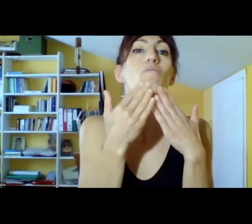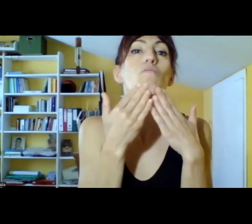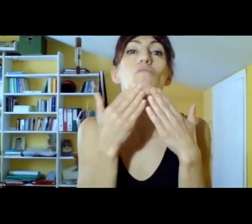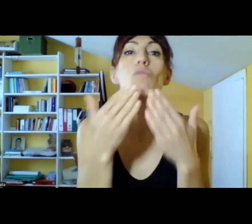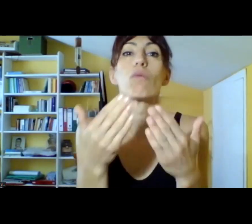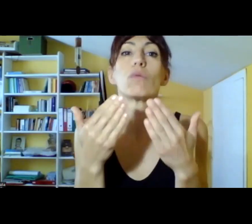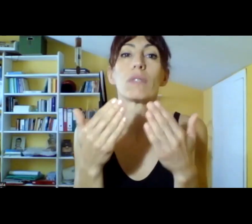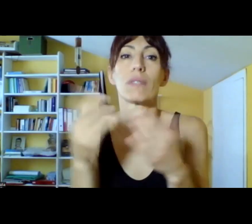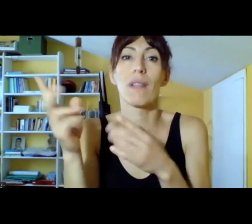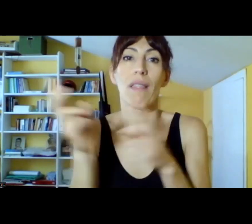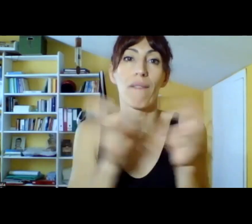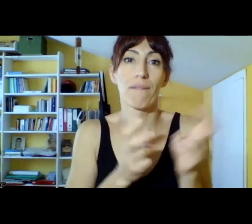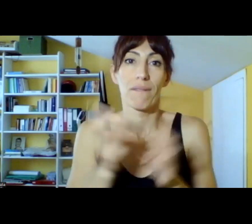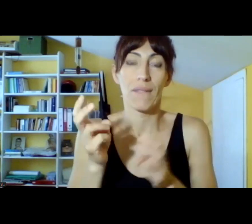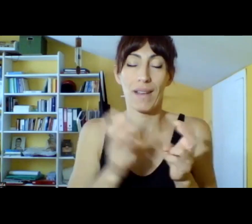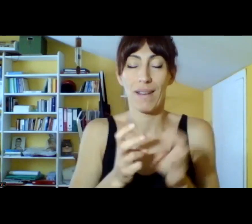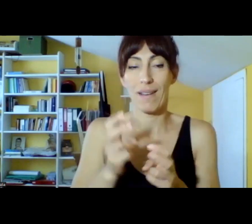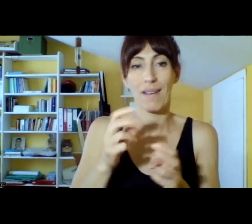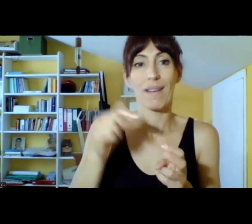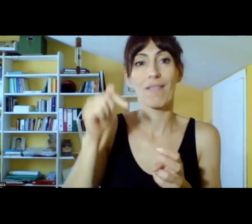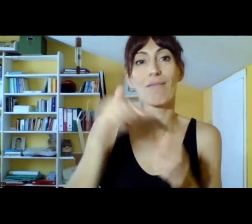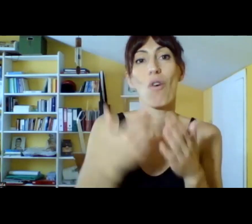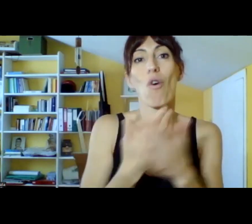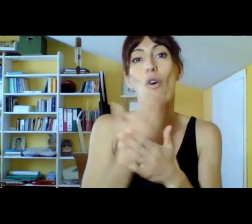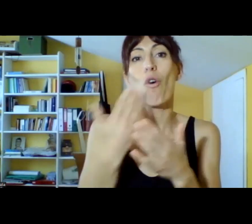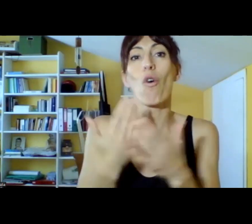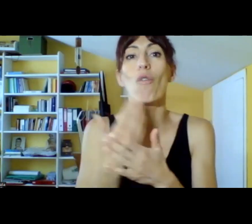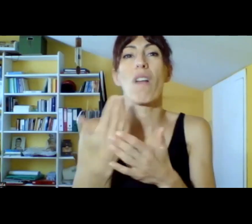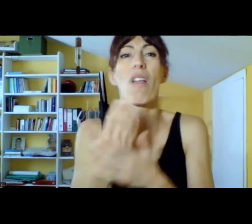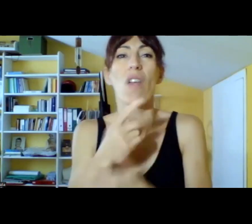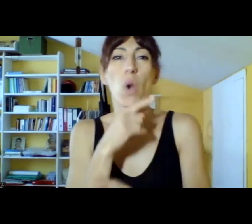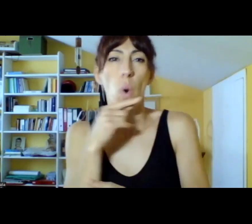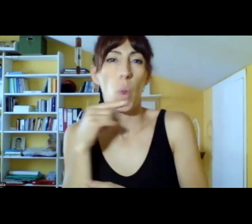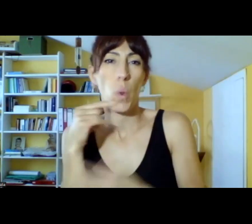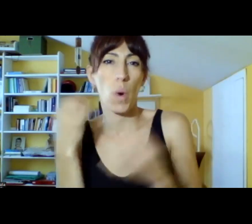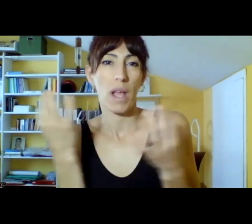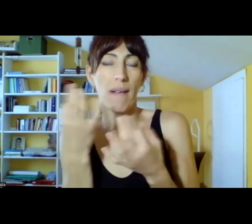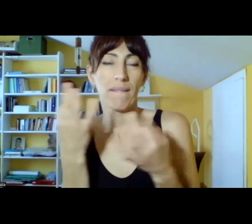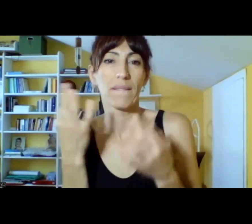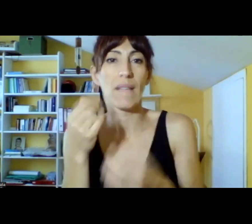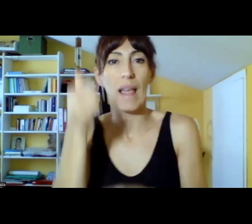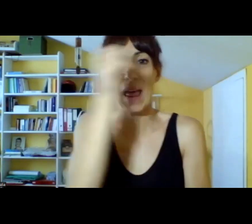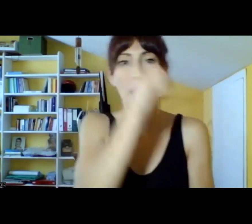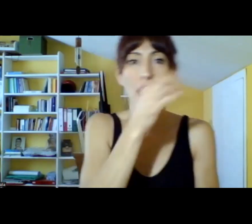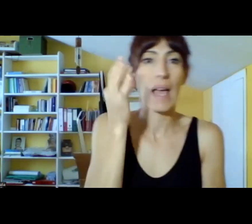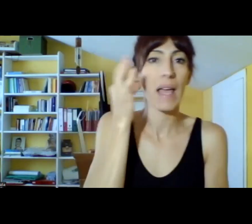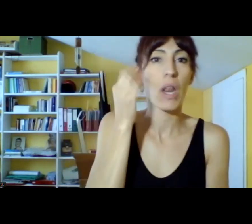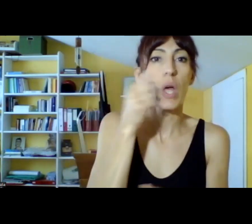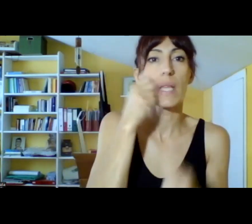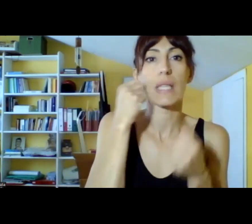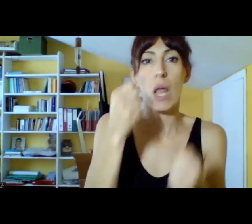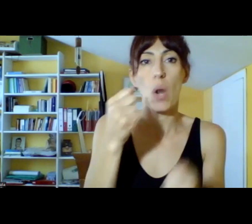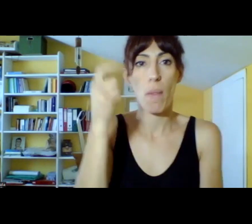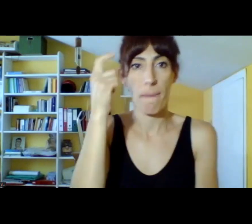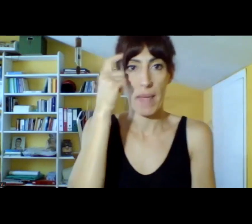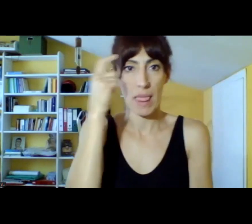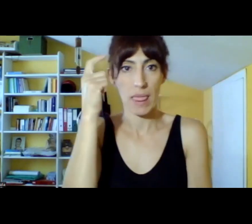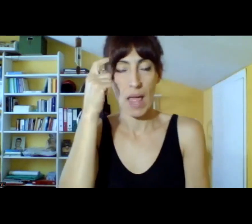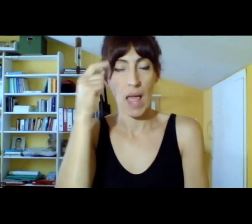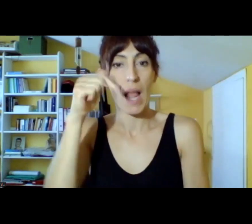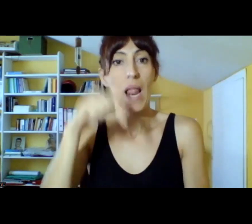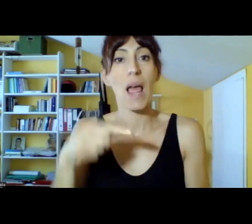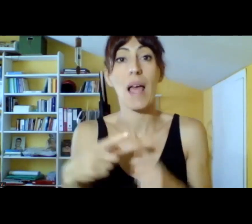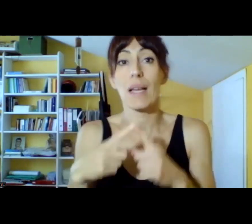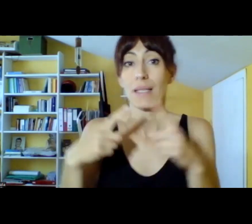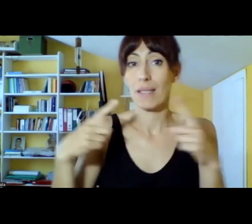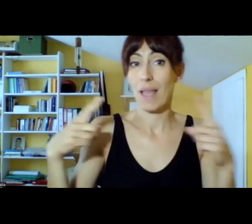por asistir hoy a la jornada que nos duele, género y salud mental, bien, que este año, como hemos dicho, va a estar